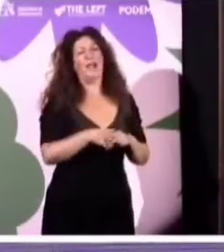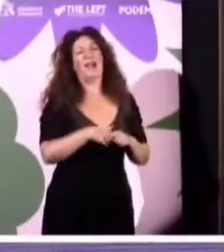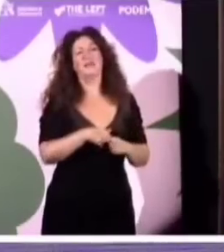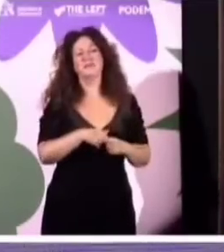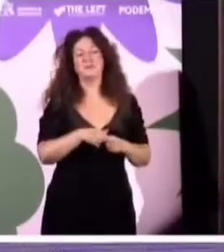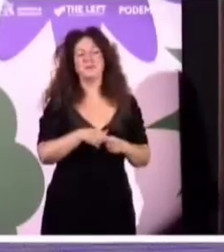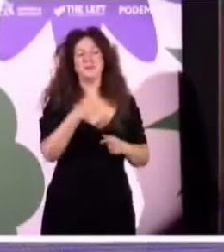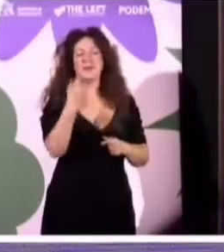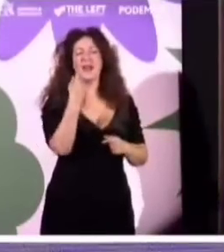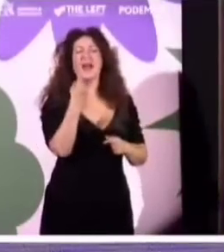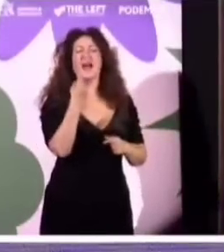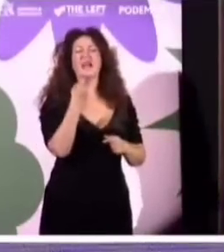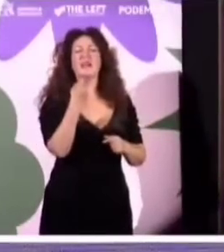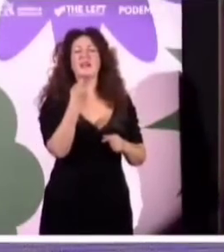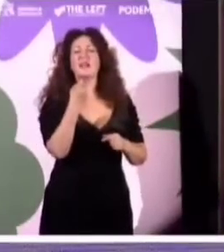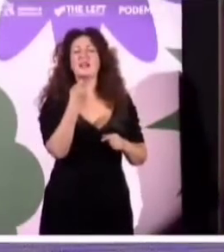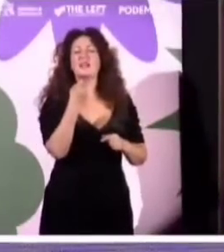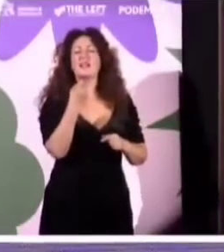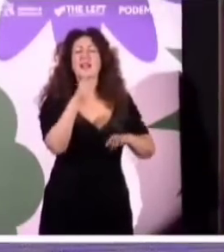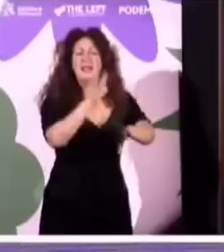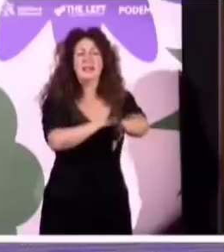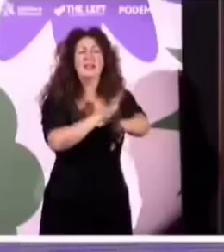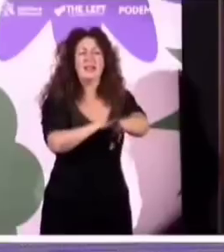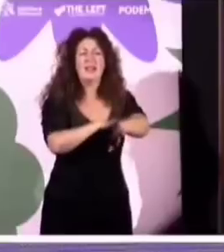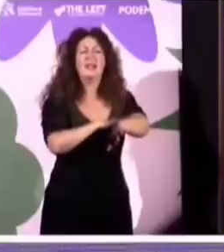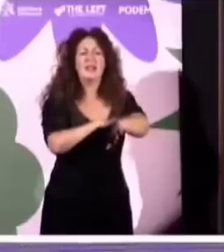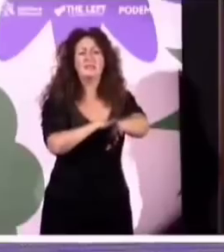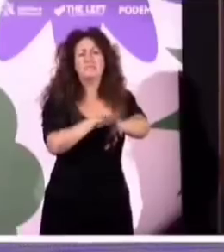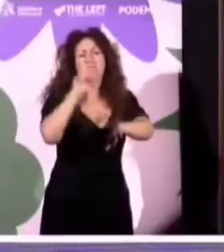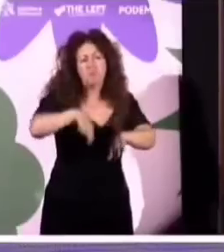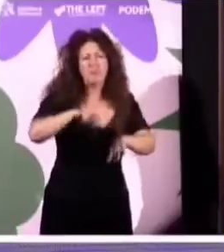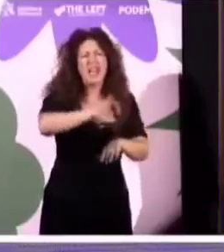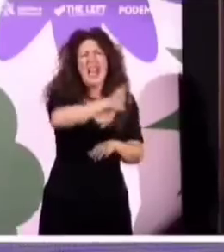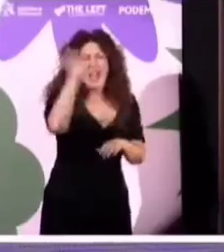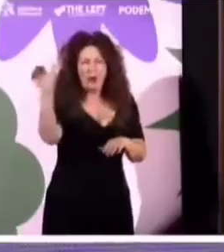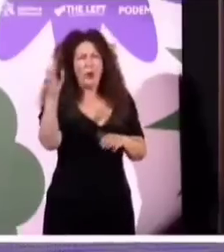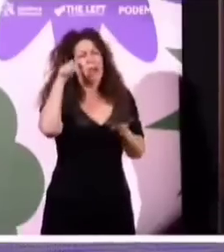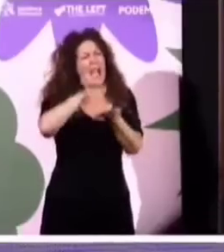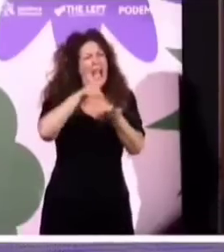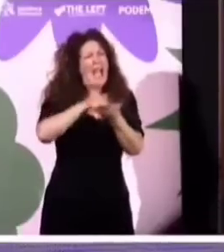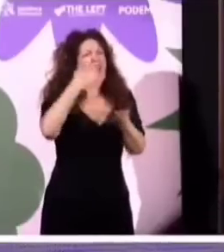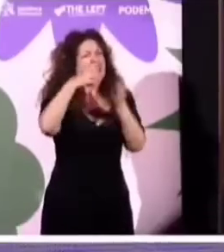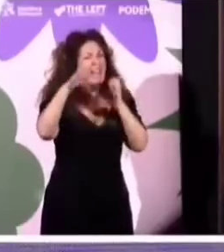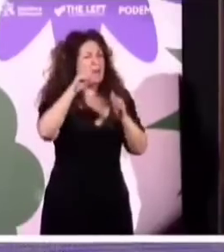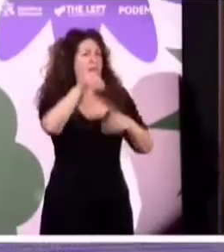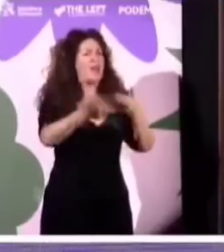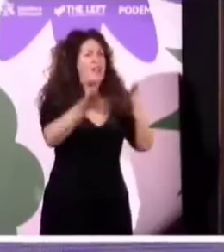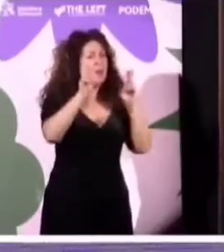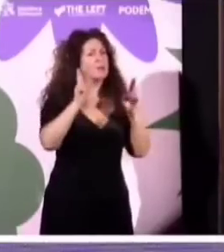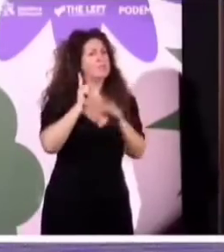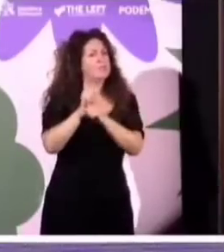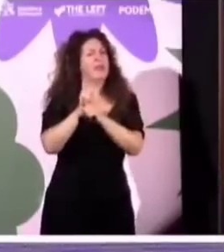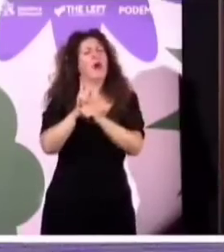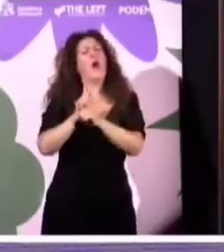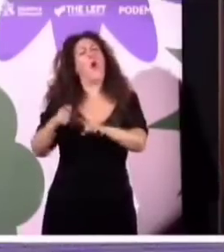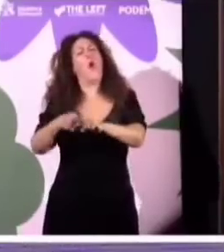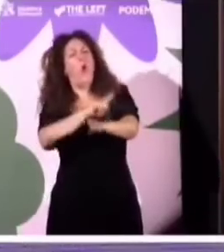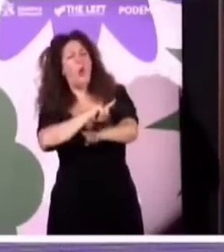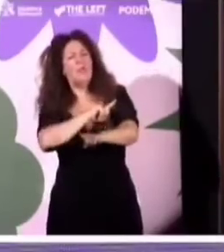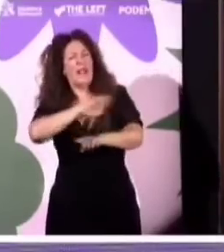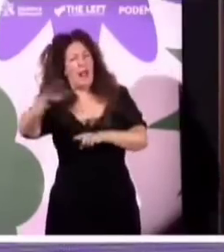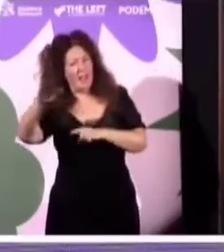Hace falta una izquierda europea que reivindique la democracia frente a la ultraderecha y que reivindique el